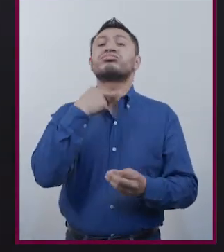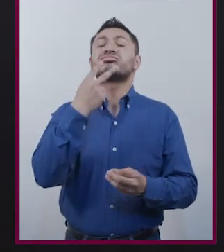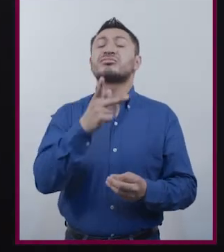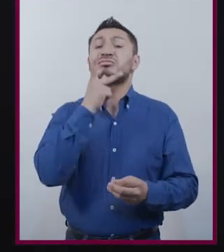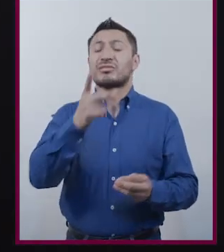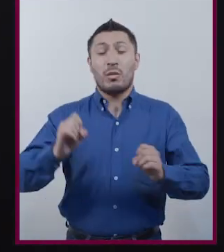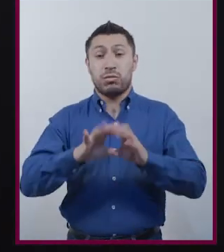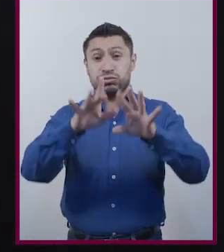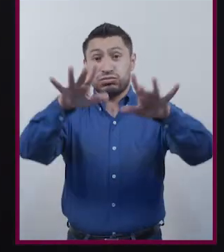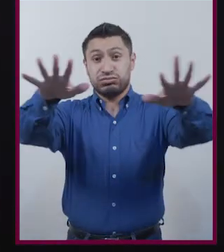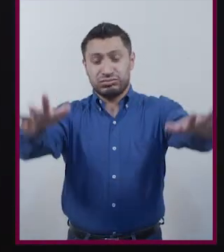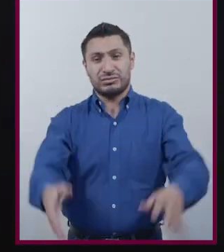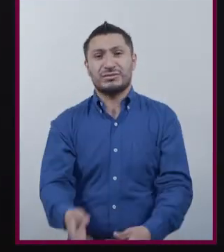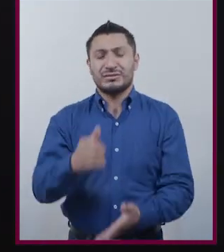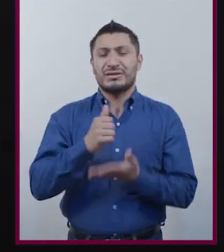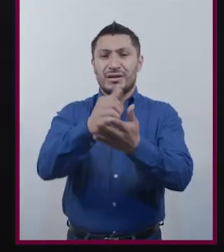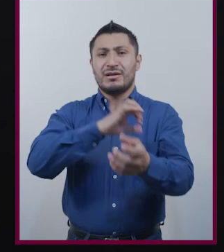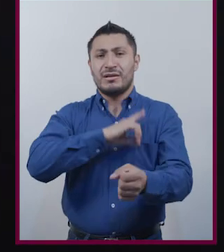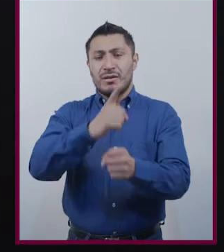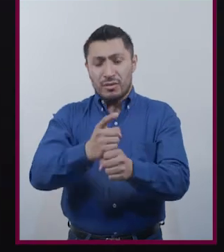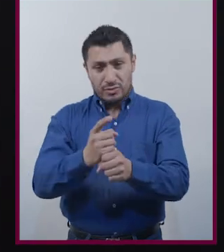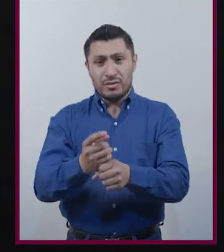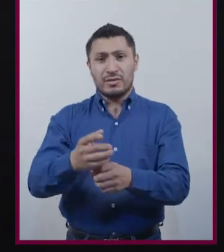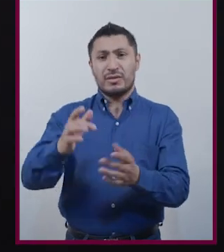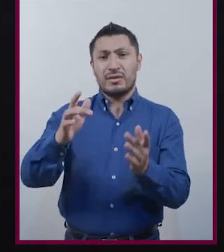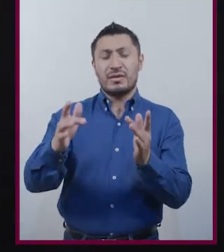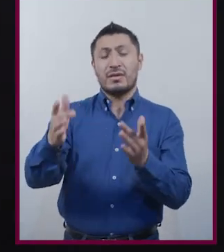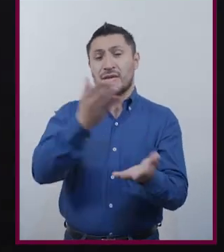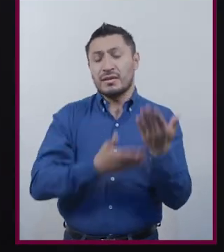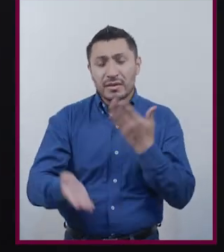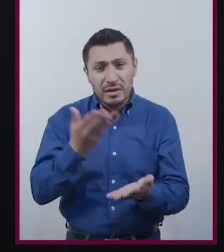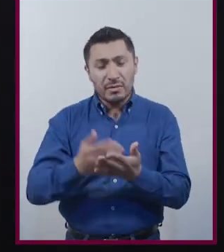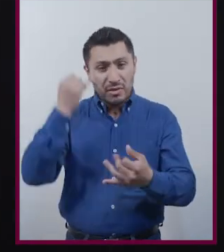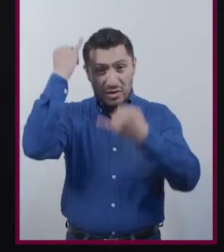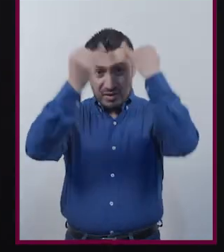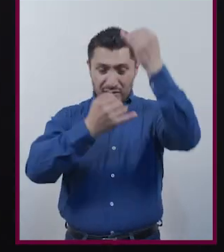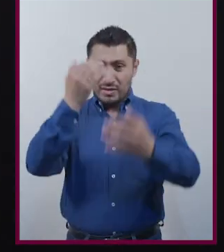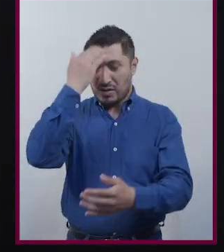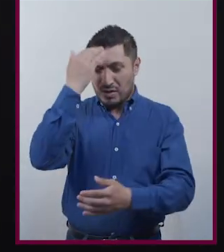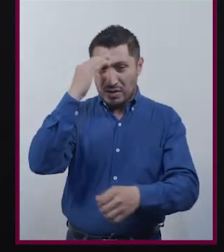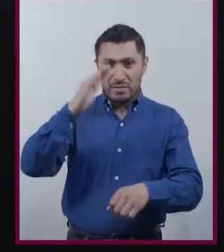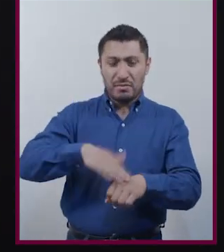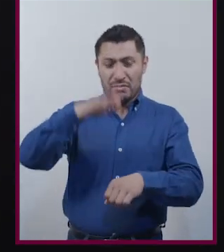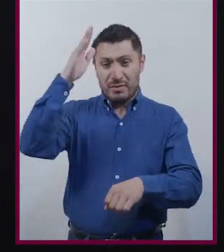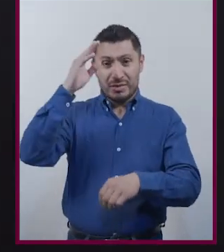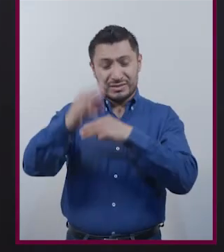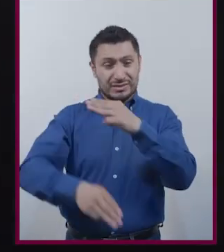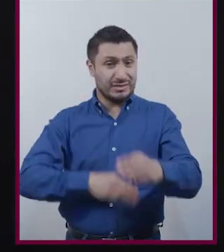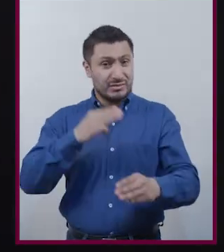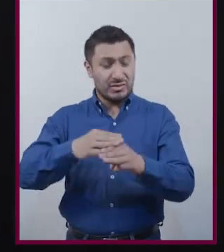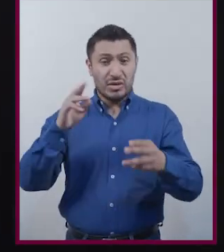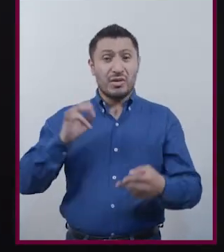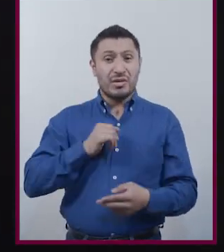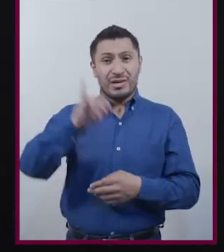de la humanidad, permitiendo mayor intercambio de ideas, conocimiento e incluso más allá de nuestro planeta.